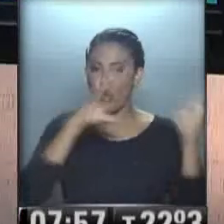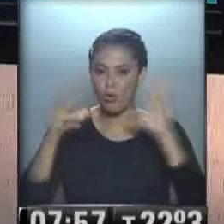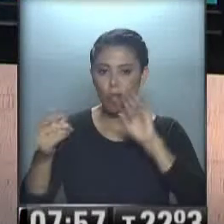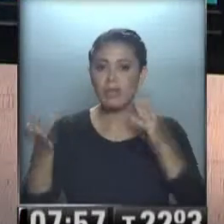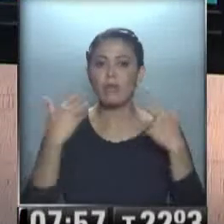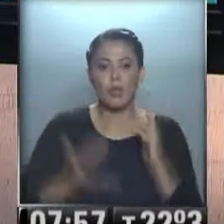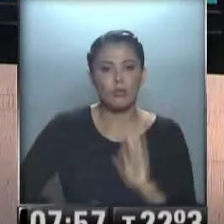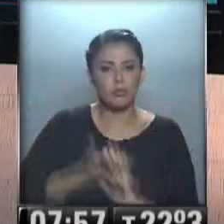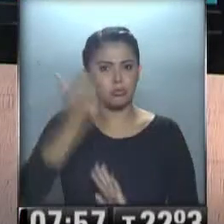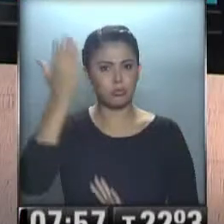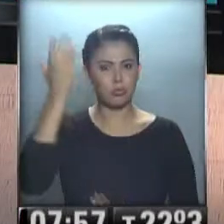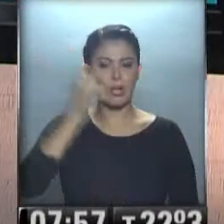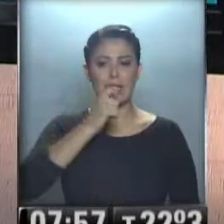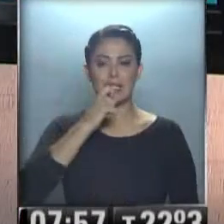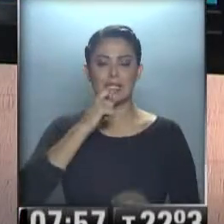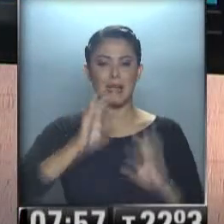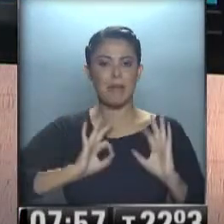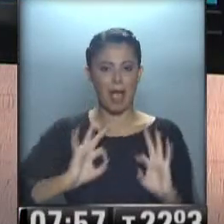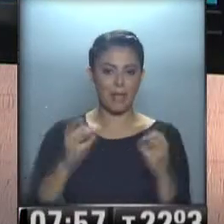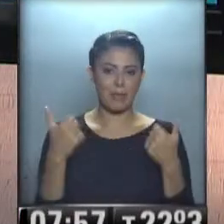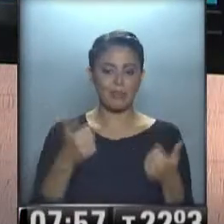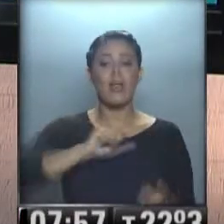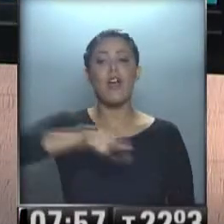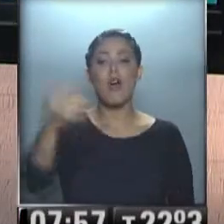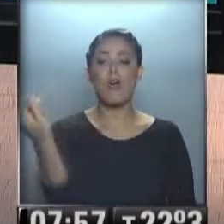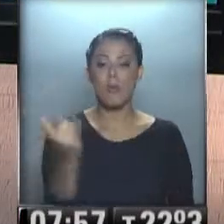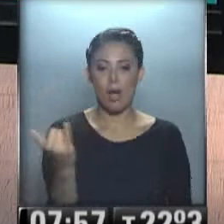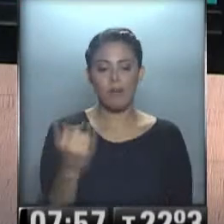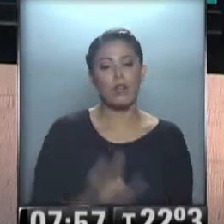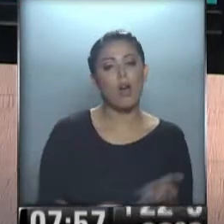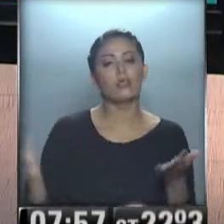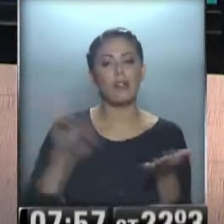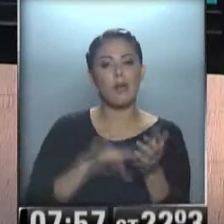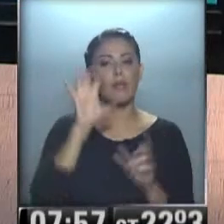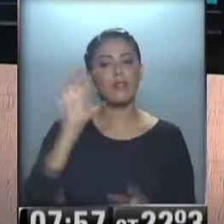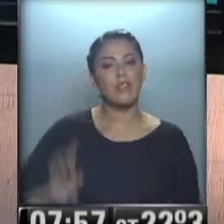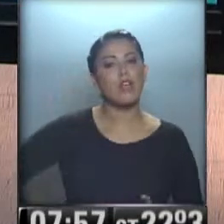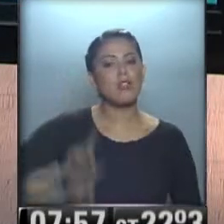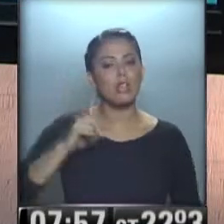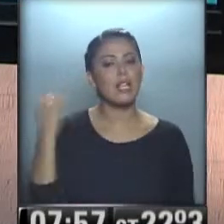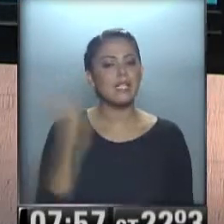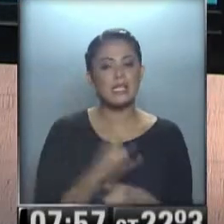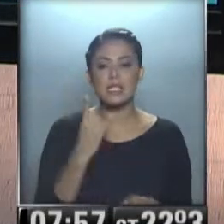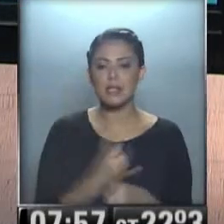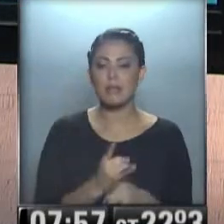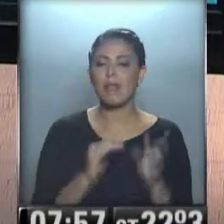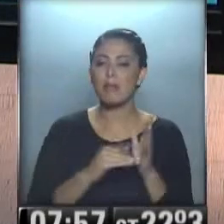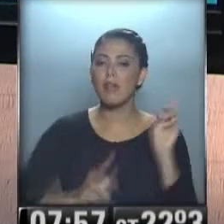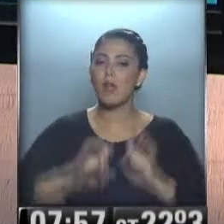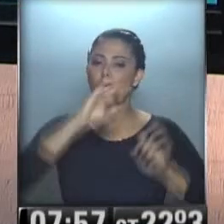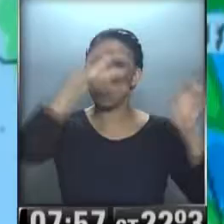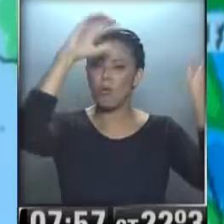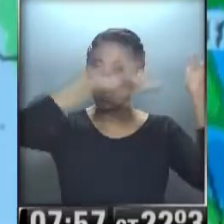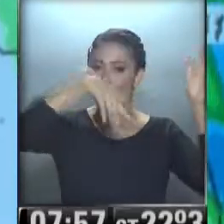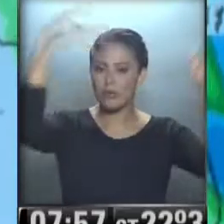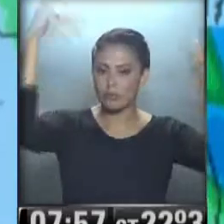temperaturas para arriba los que están veraneando. Jueves, otra vez el noroeste, siempre aislado. Y el jueves,